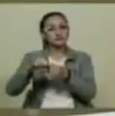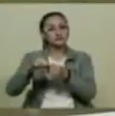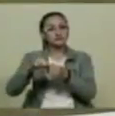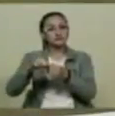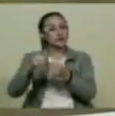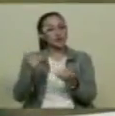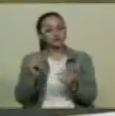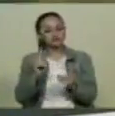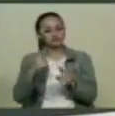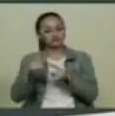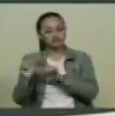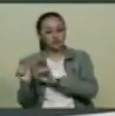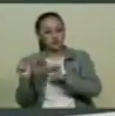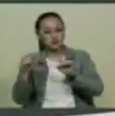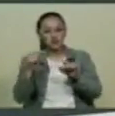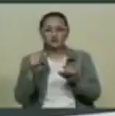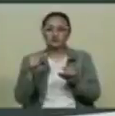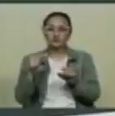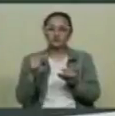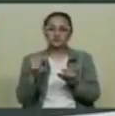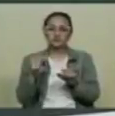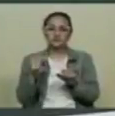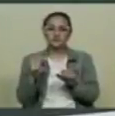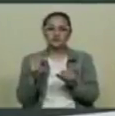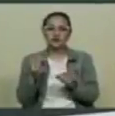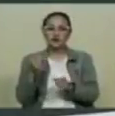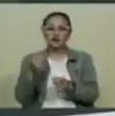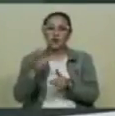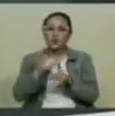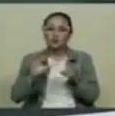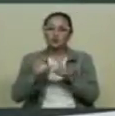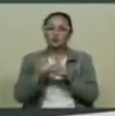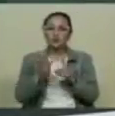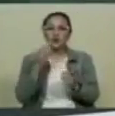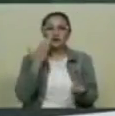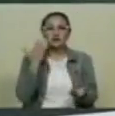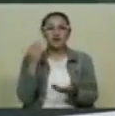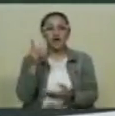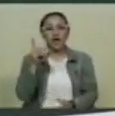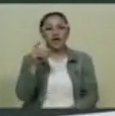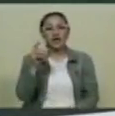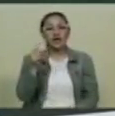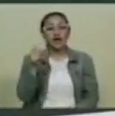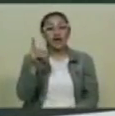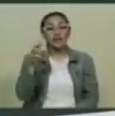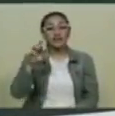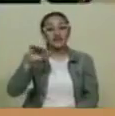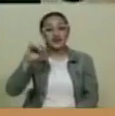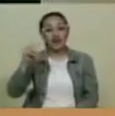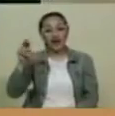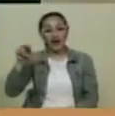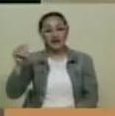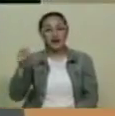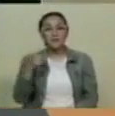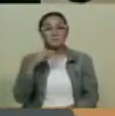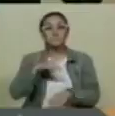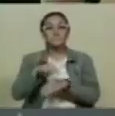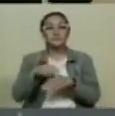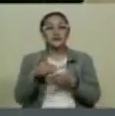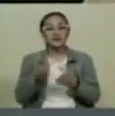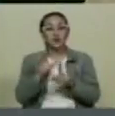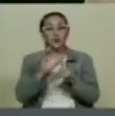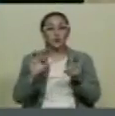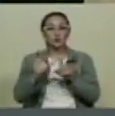Vamos de inmediato a conocer detalles de esta expresión cultural con nuestra compañera Adriana La Roca, directamente desde el Ministerio de